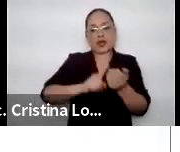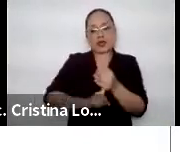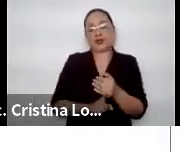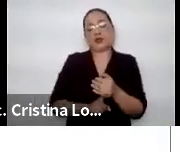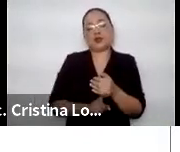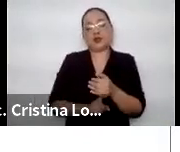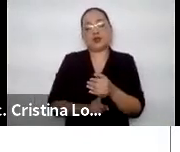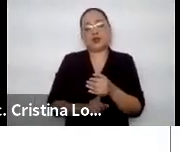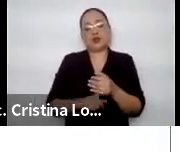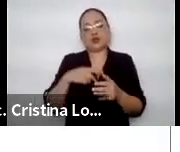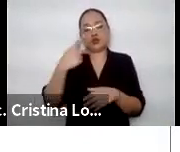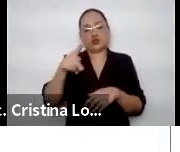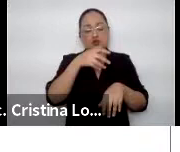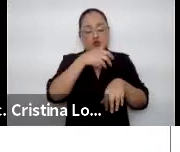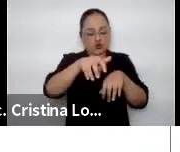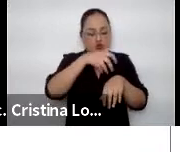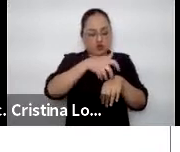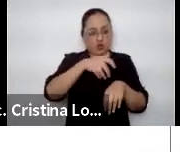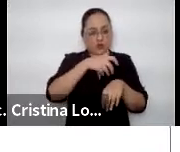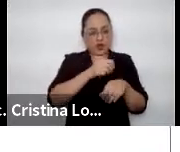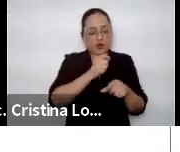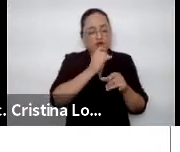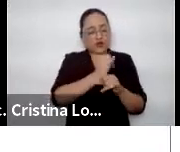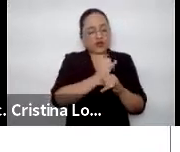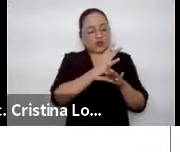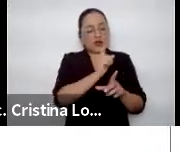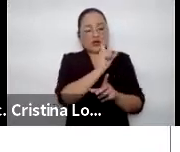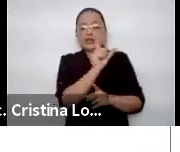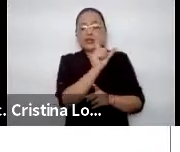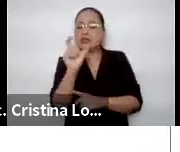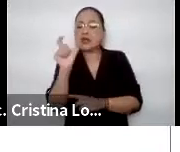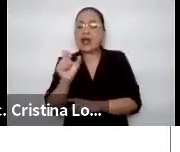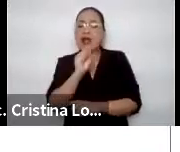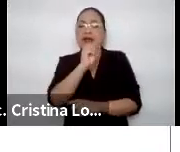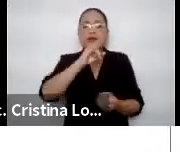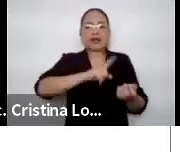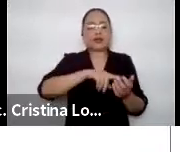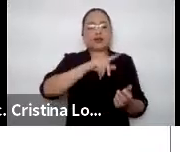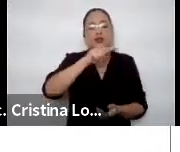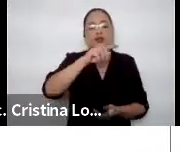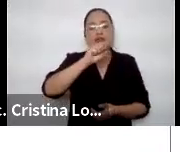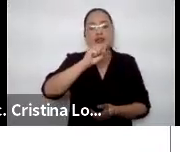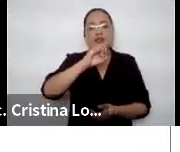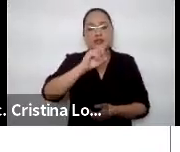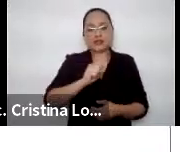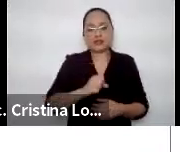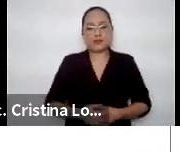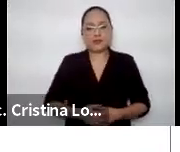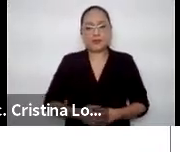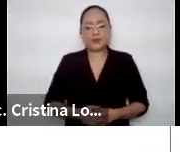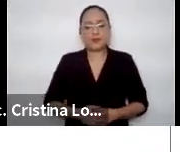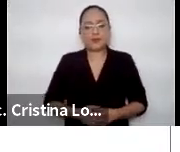el número de identificación de las tesis.